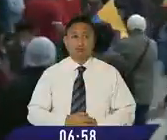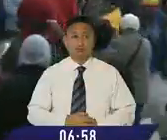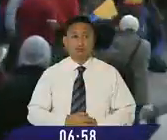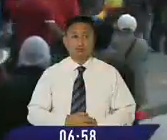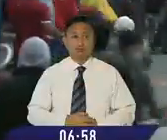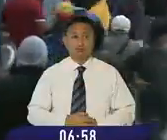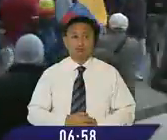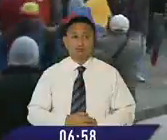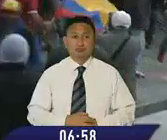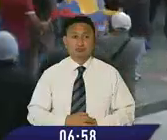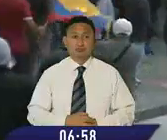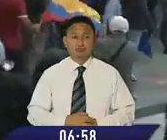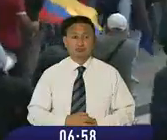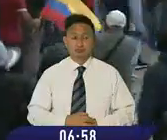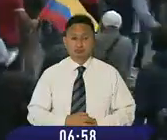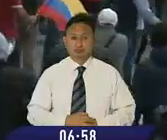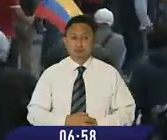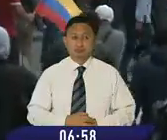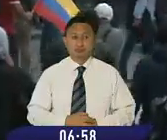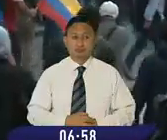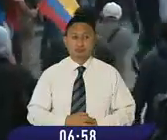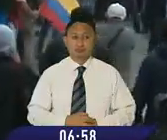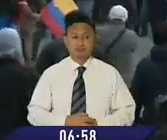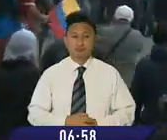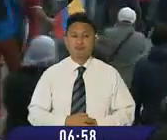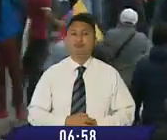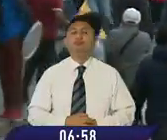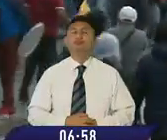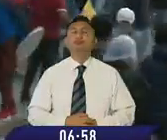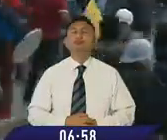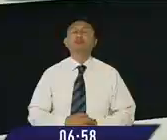Con imágenes de Luis Fernández, informó Javier Rosero.